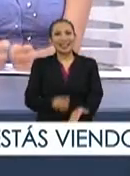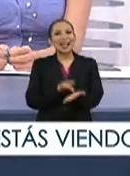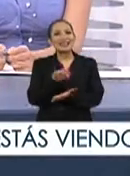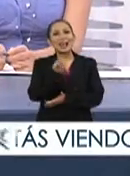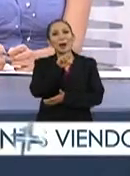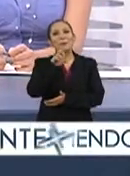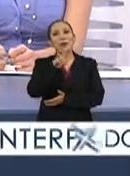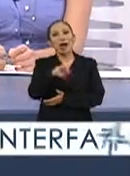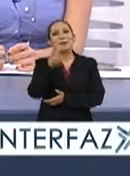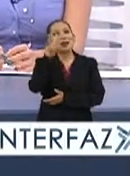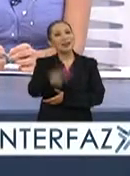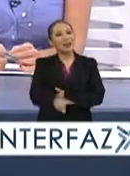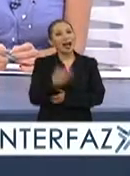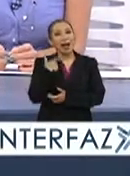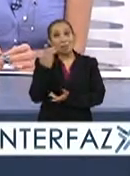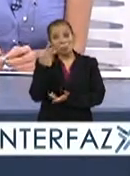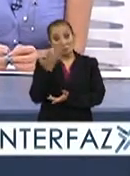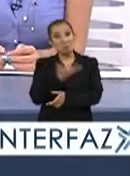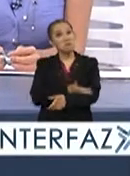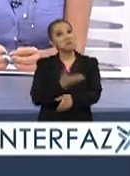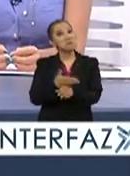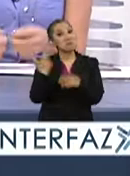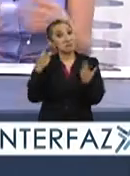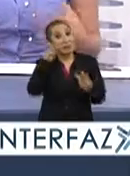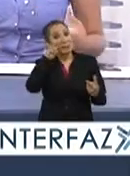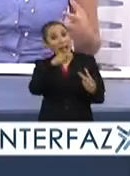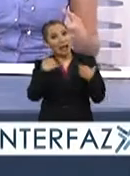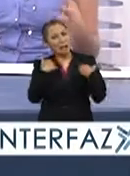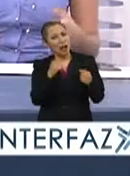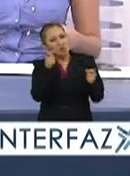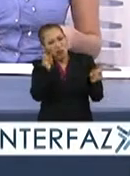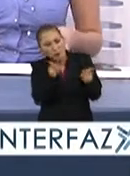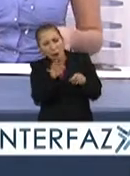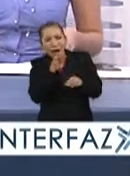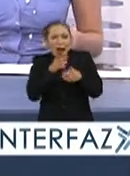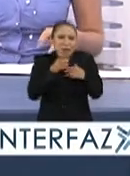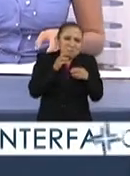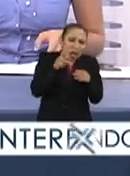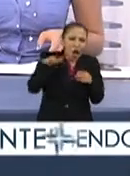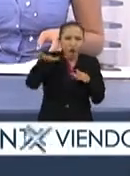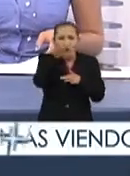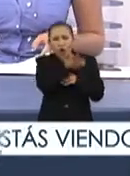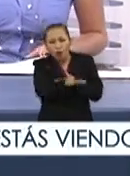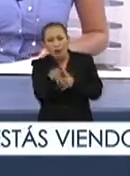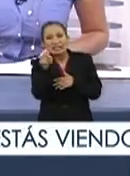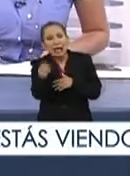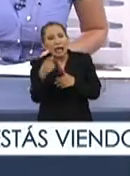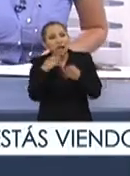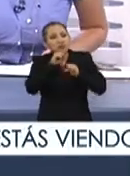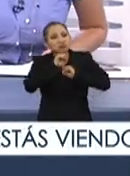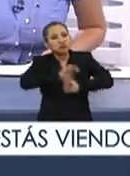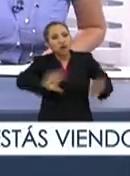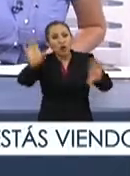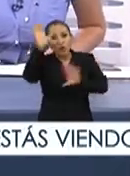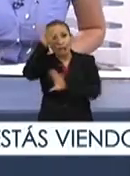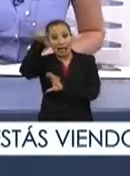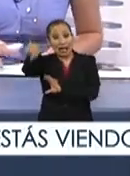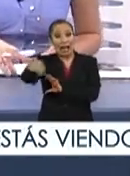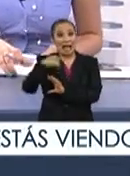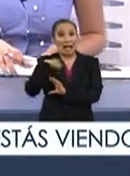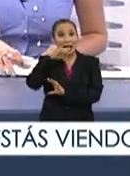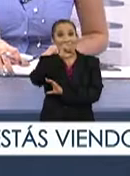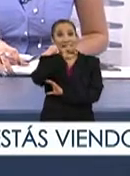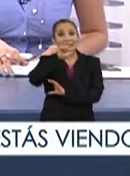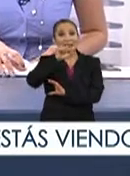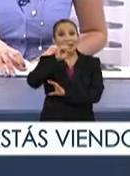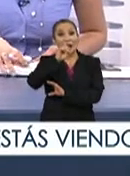Gracias, Omar. Es un verdadero privilegio tener la oportunidad de entender un poco mejor cómo pues se divulga la cultura ahí en el estado de